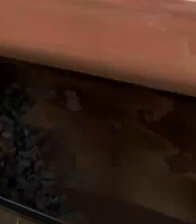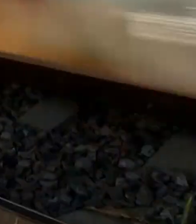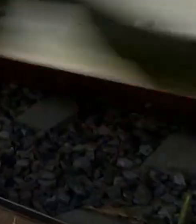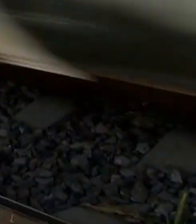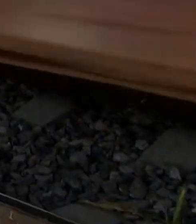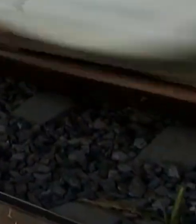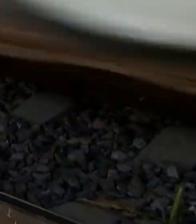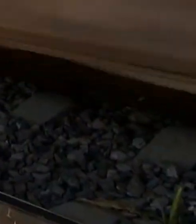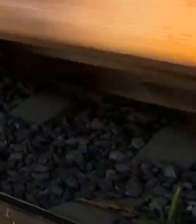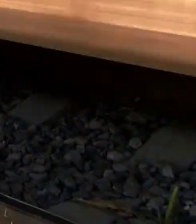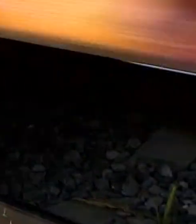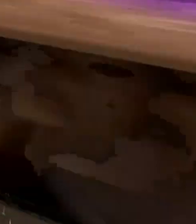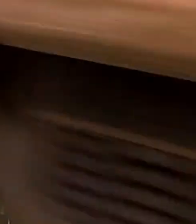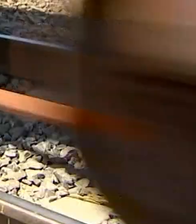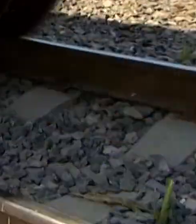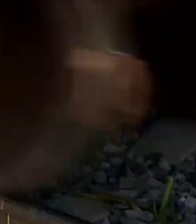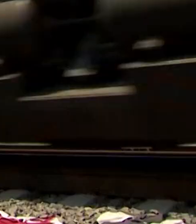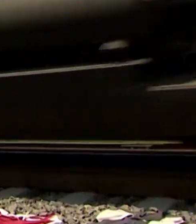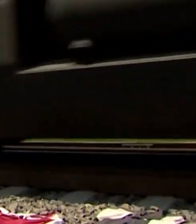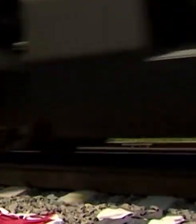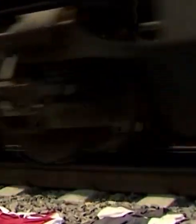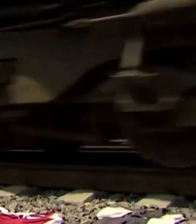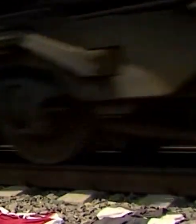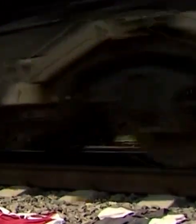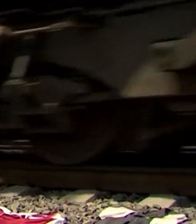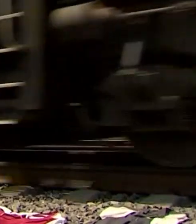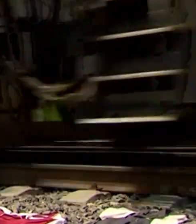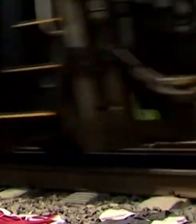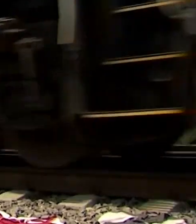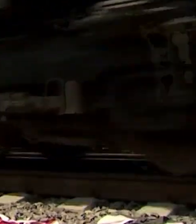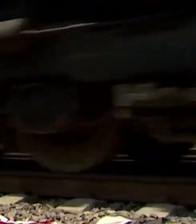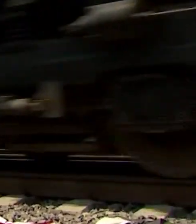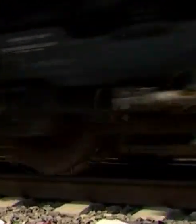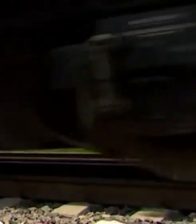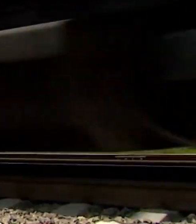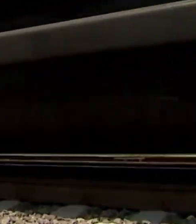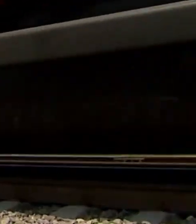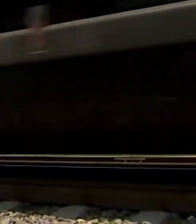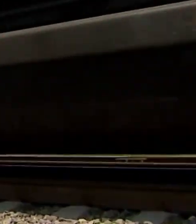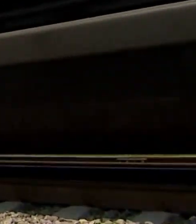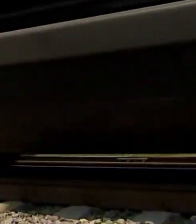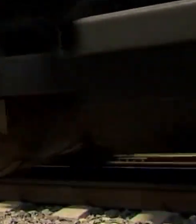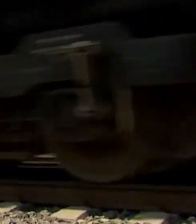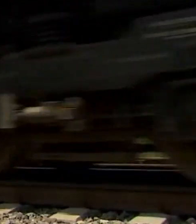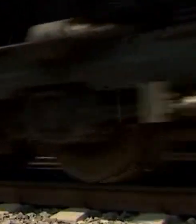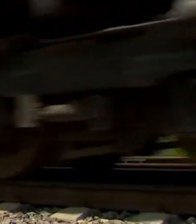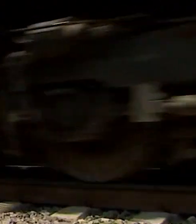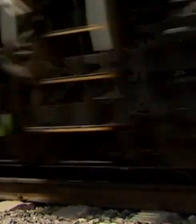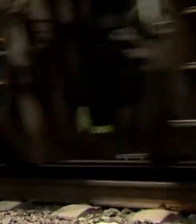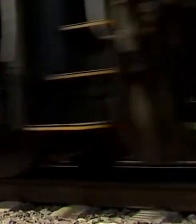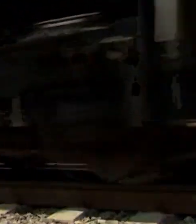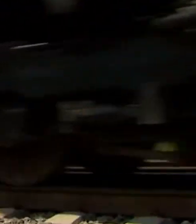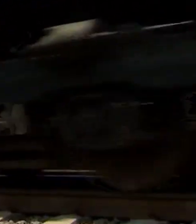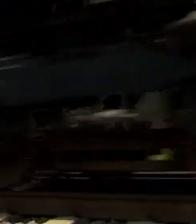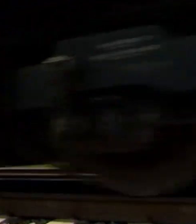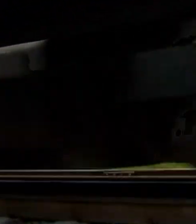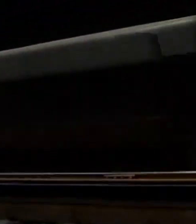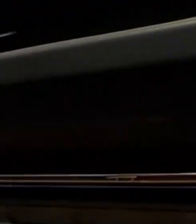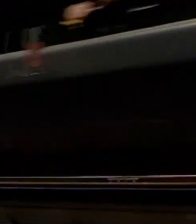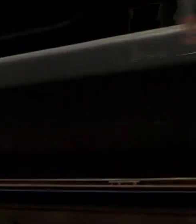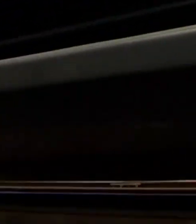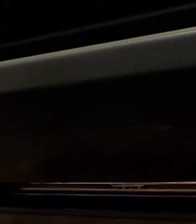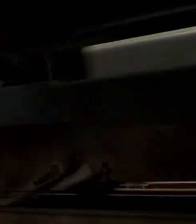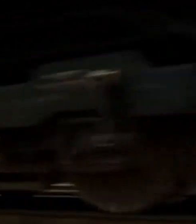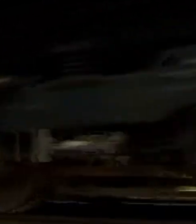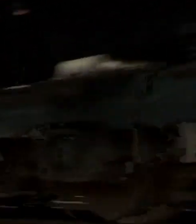Tehuantepec, que busca, según el gobierno, comunicar el Pacífico con el Atlántico. Incluso las autoridades han dicho que aspiran a que sea